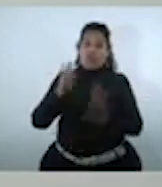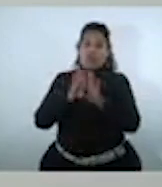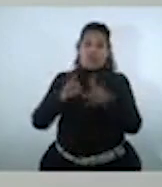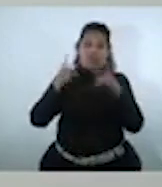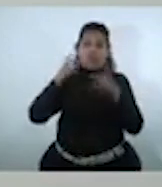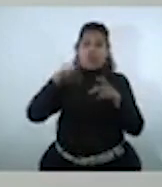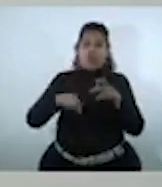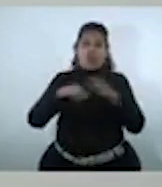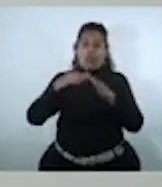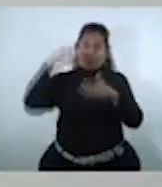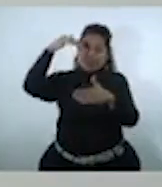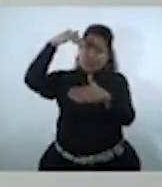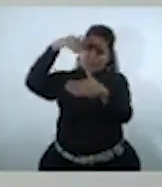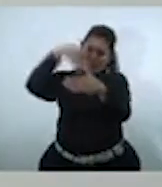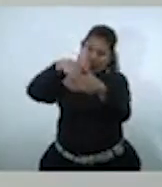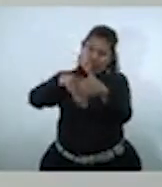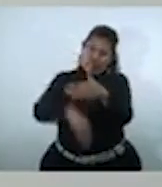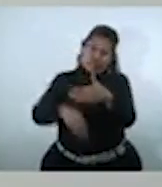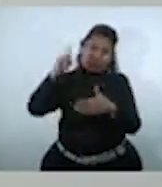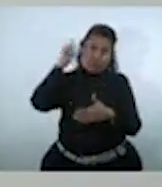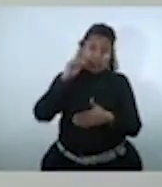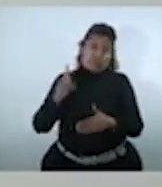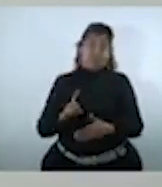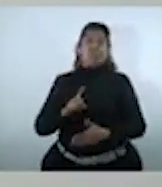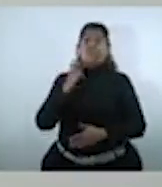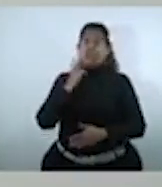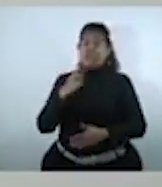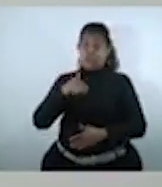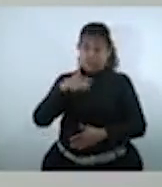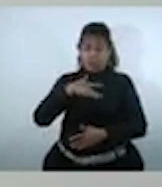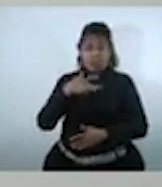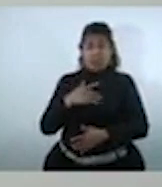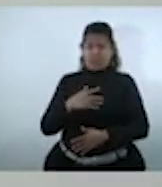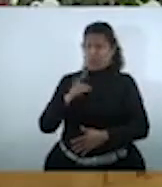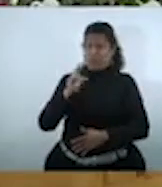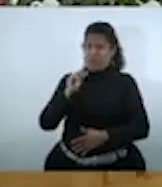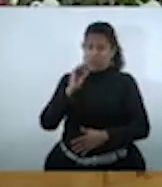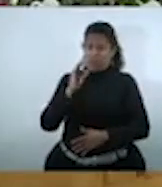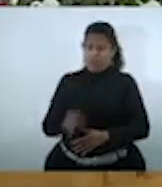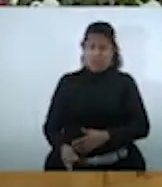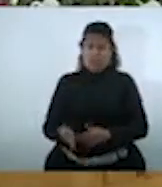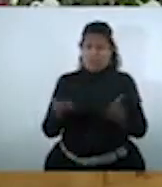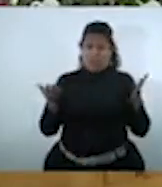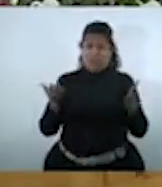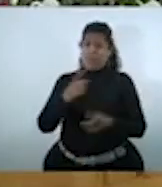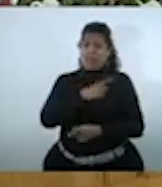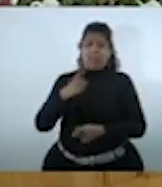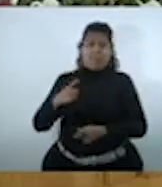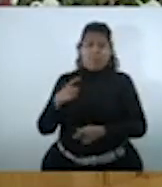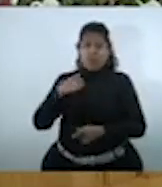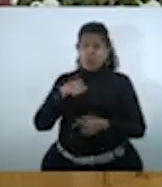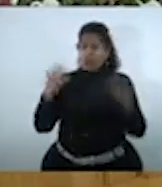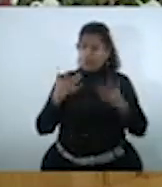2,000 millones de pesos. Esto es inaceptable, porque tan solo del pago de deuda